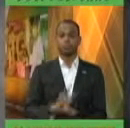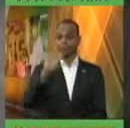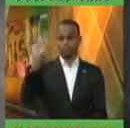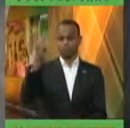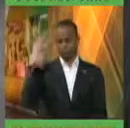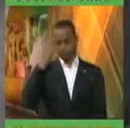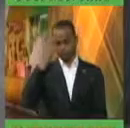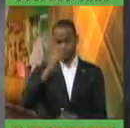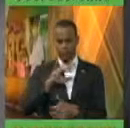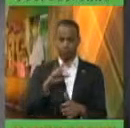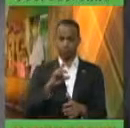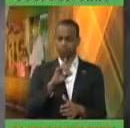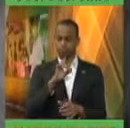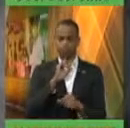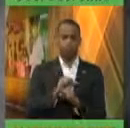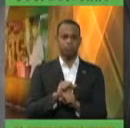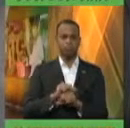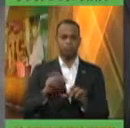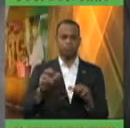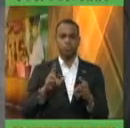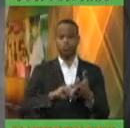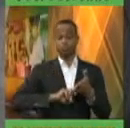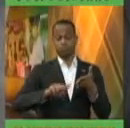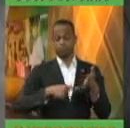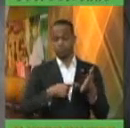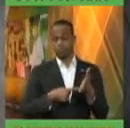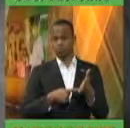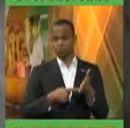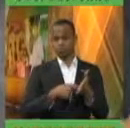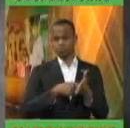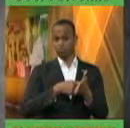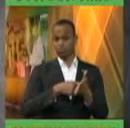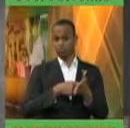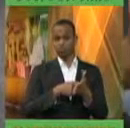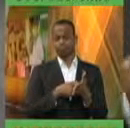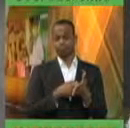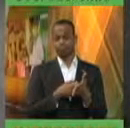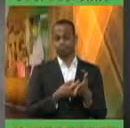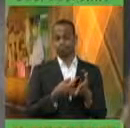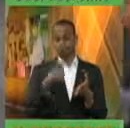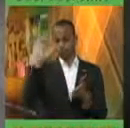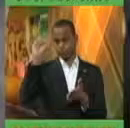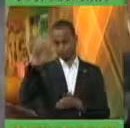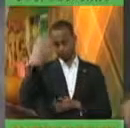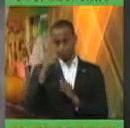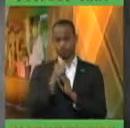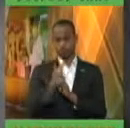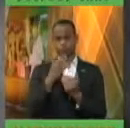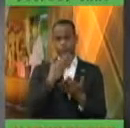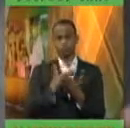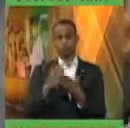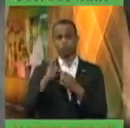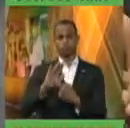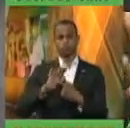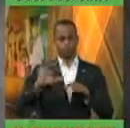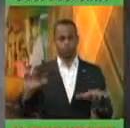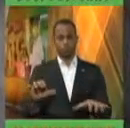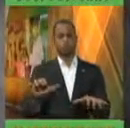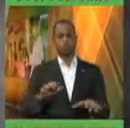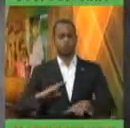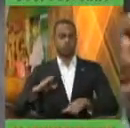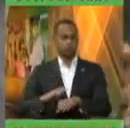de estado un compromiso en una convención y con un gobierno que lidera queda algo de ejemplo que convoca